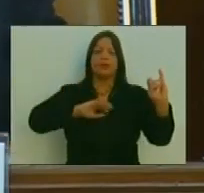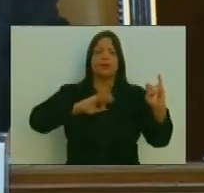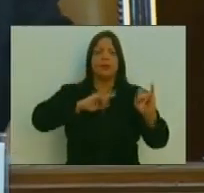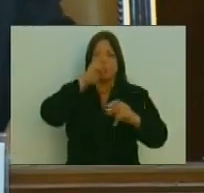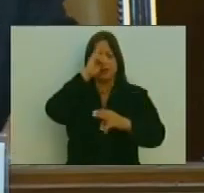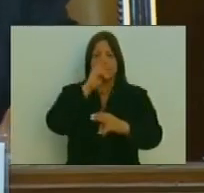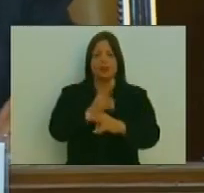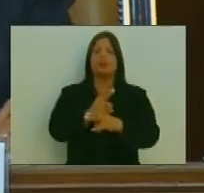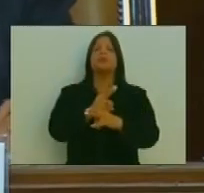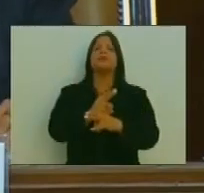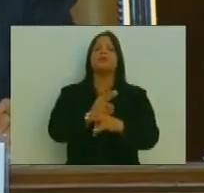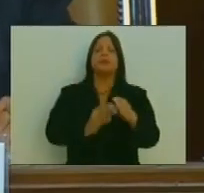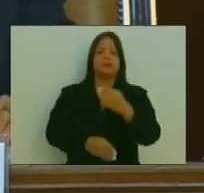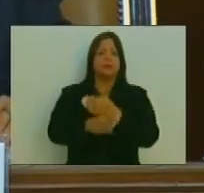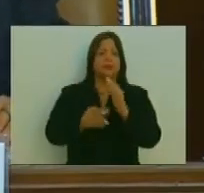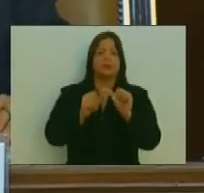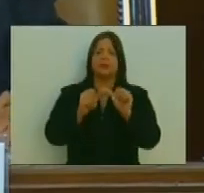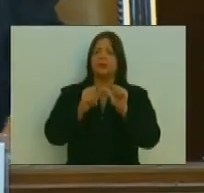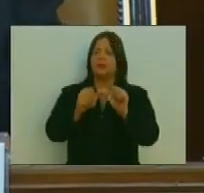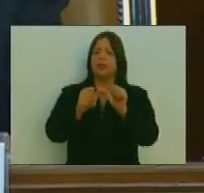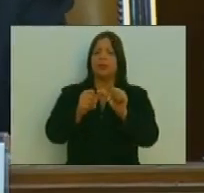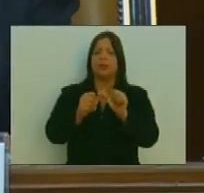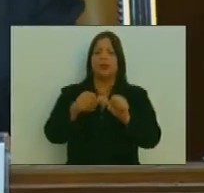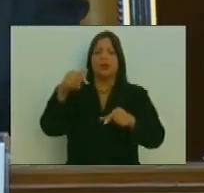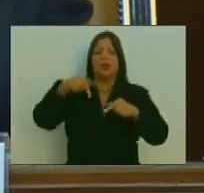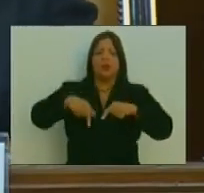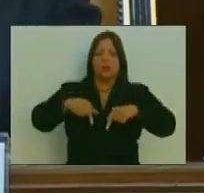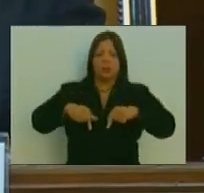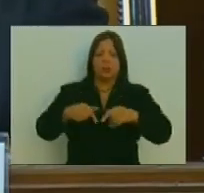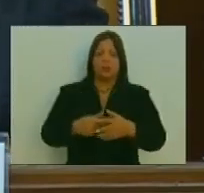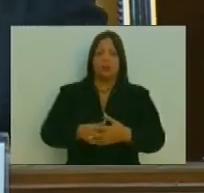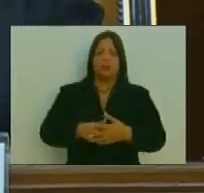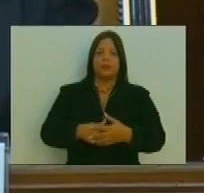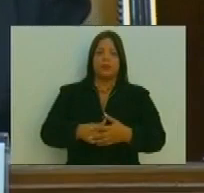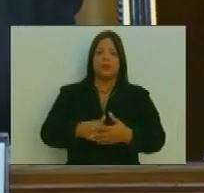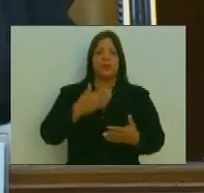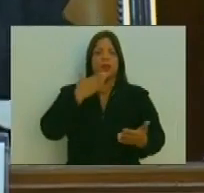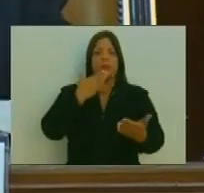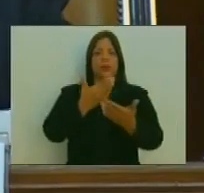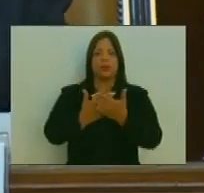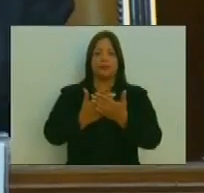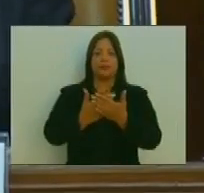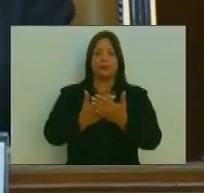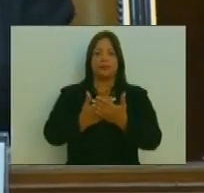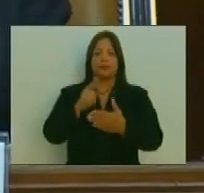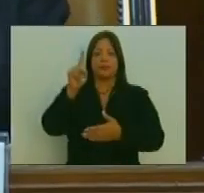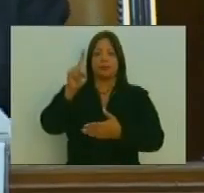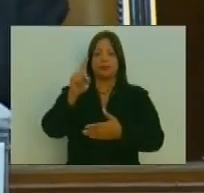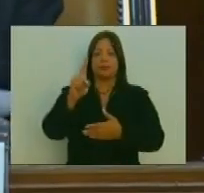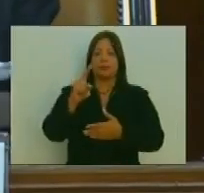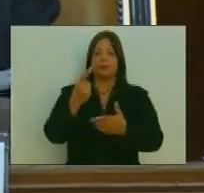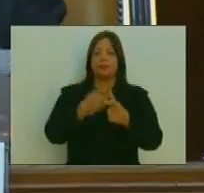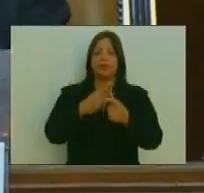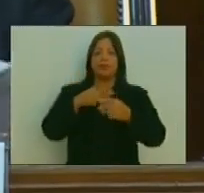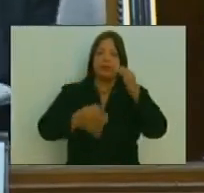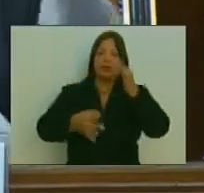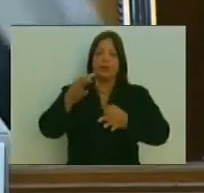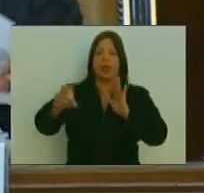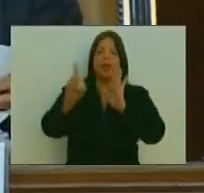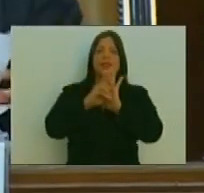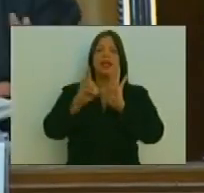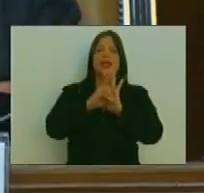sagrada independencia nacional. Yo voy entonces a solicitar al primer vicepresidente que dé lectura al